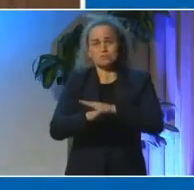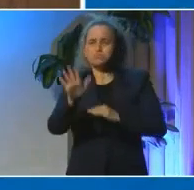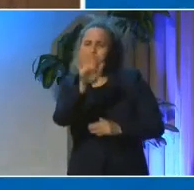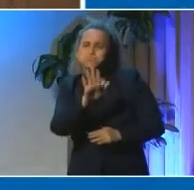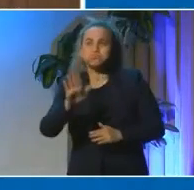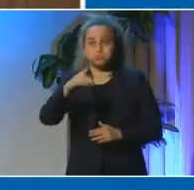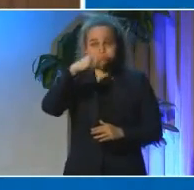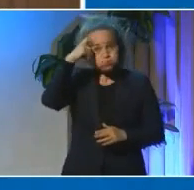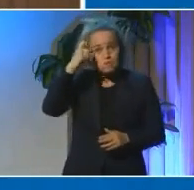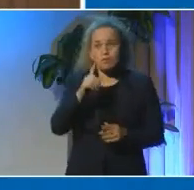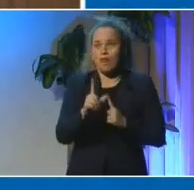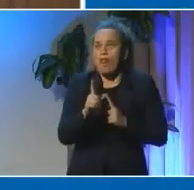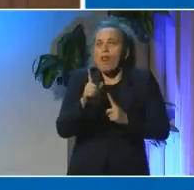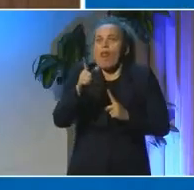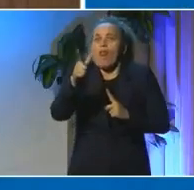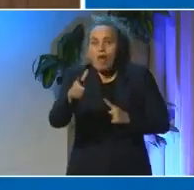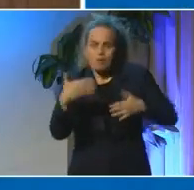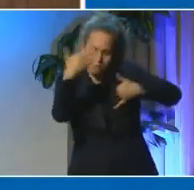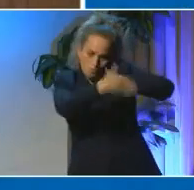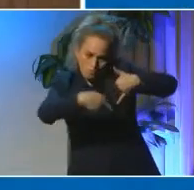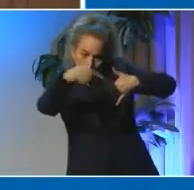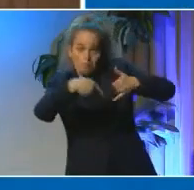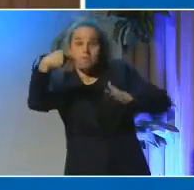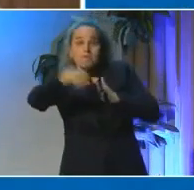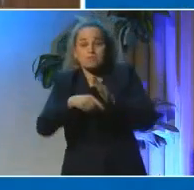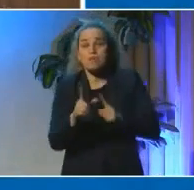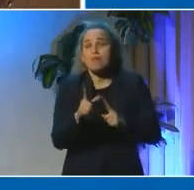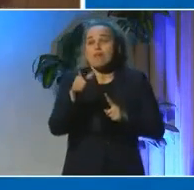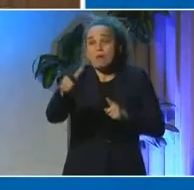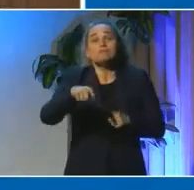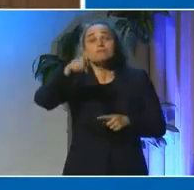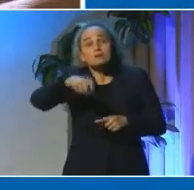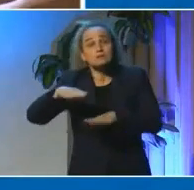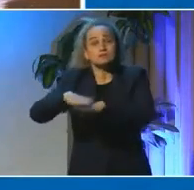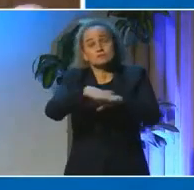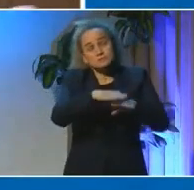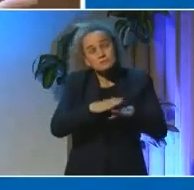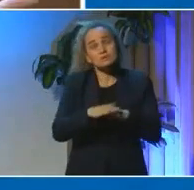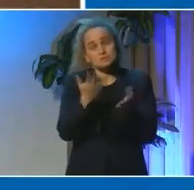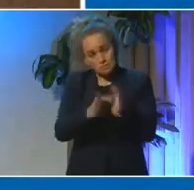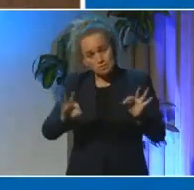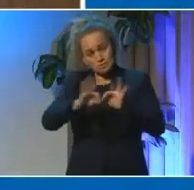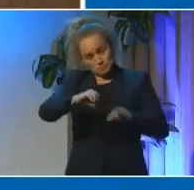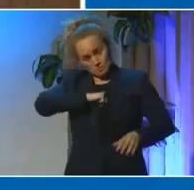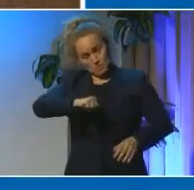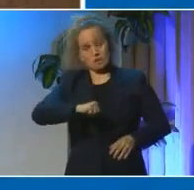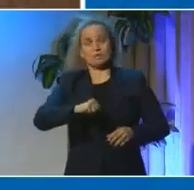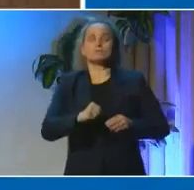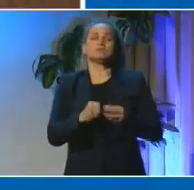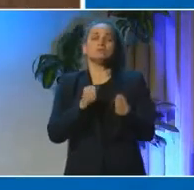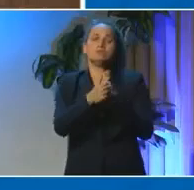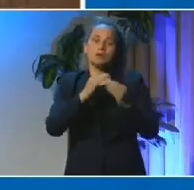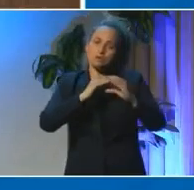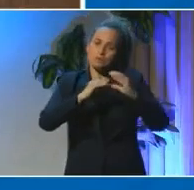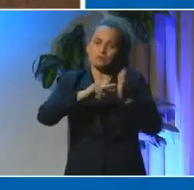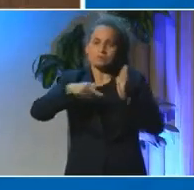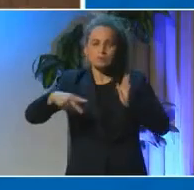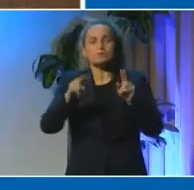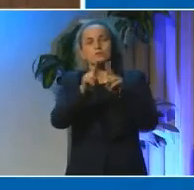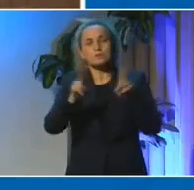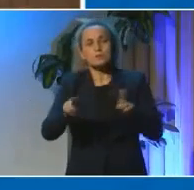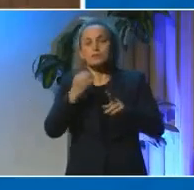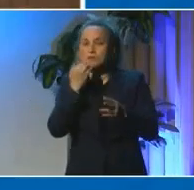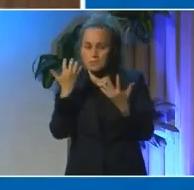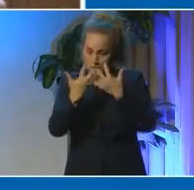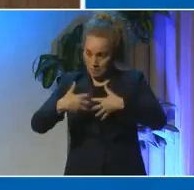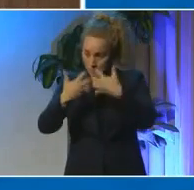retadoras porque al final es la Colombia profunda donde ellos necesitan recibir esa conectividad pero también necesitan que los operadores y los